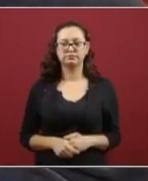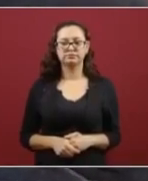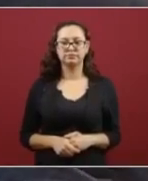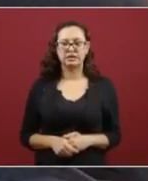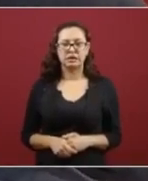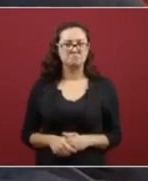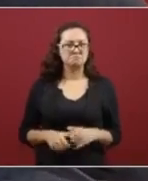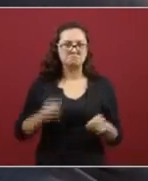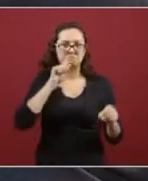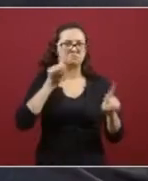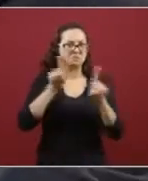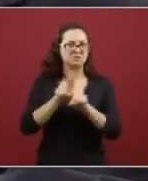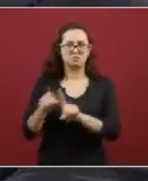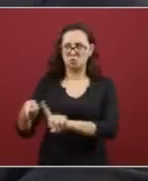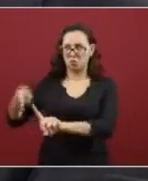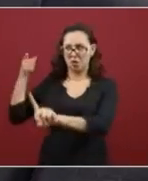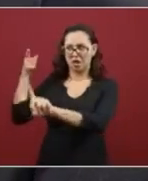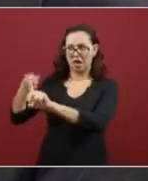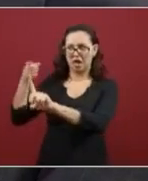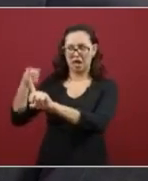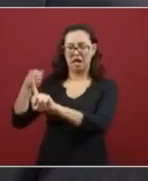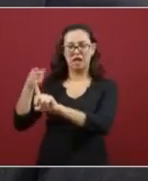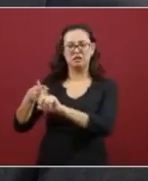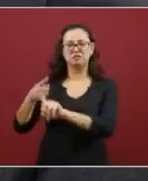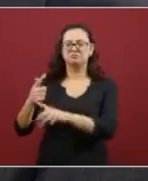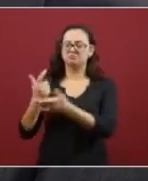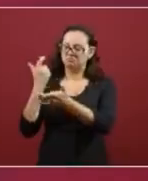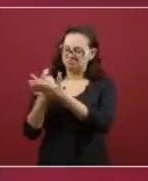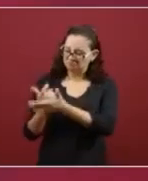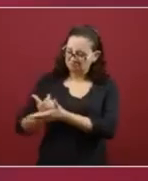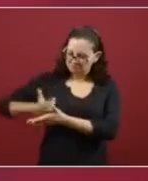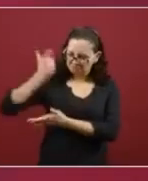la construcción del edificio sede